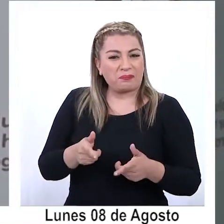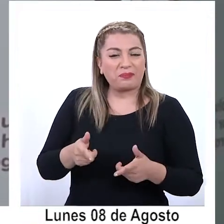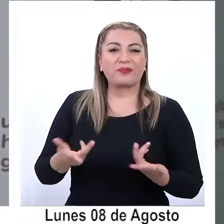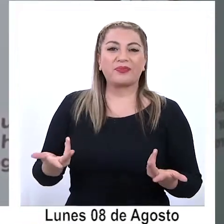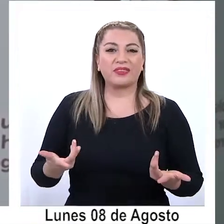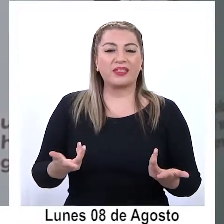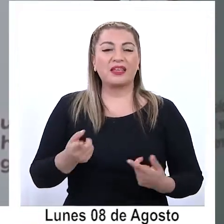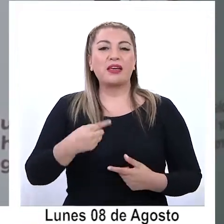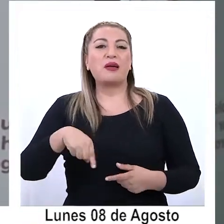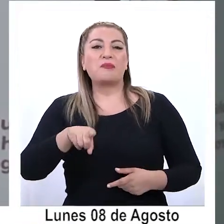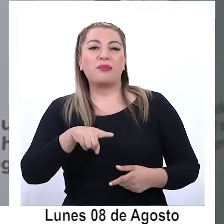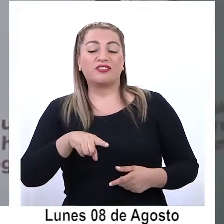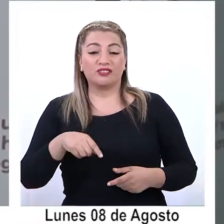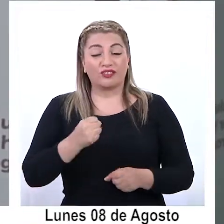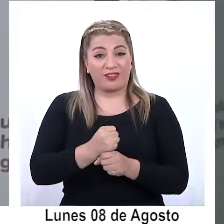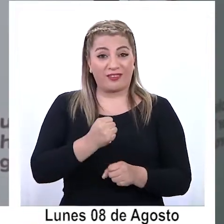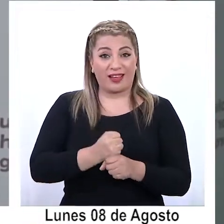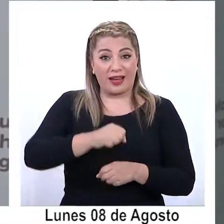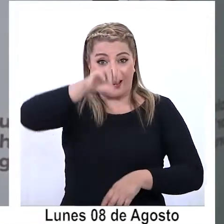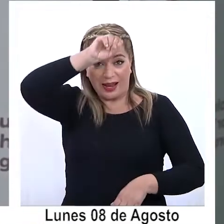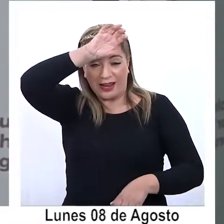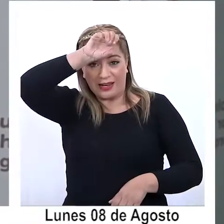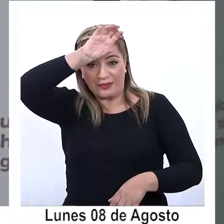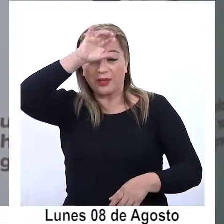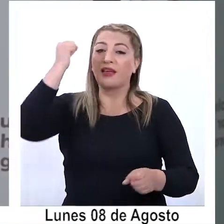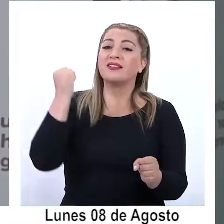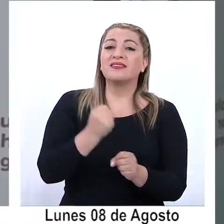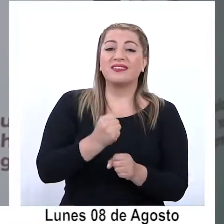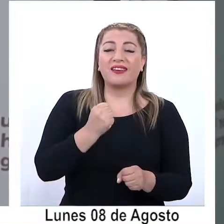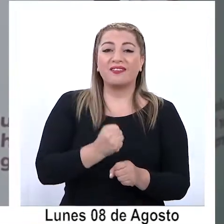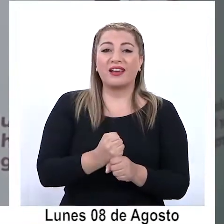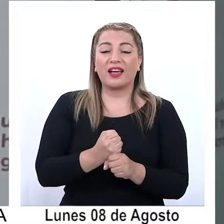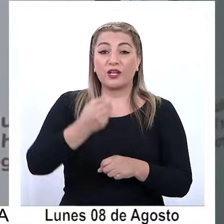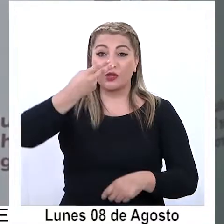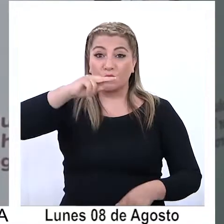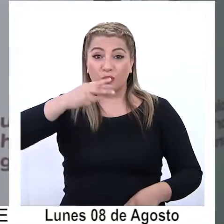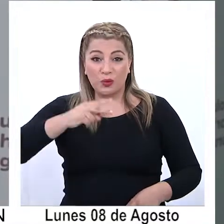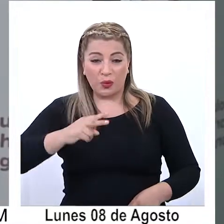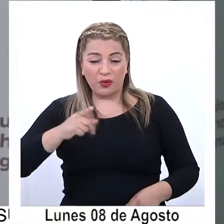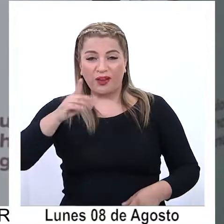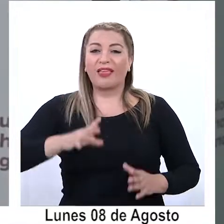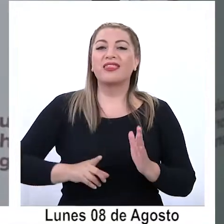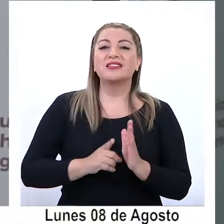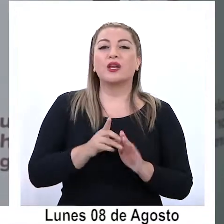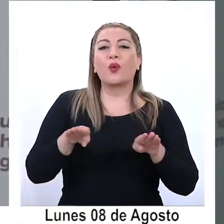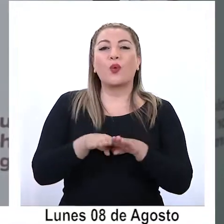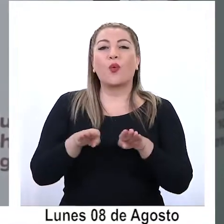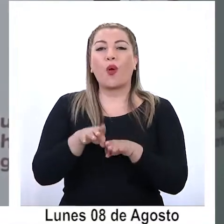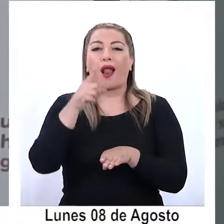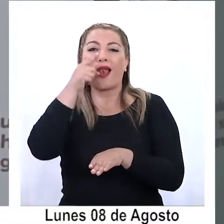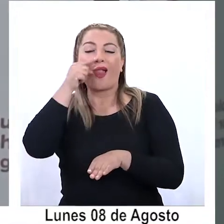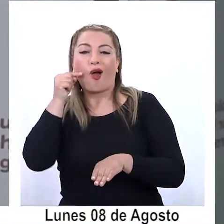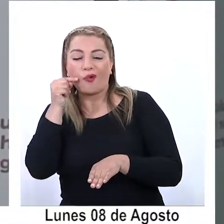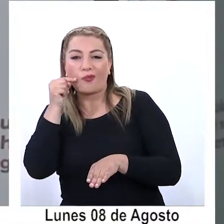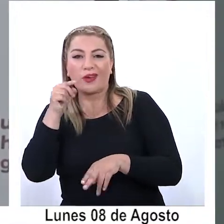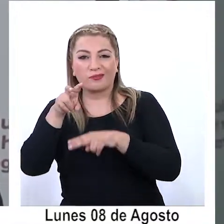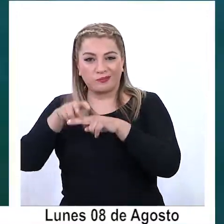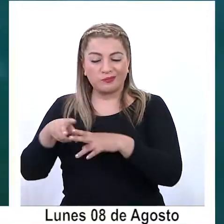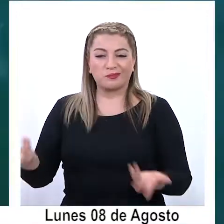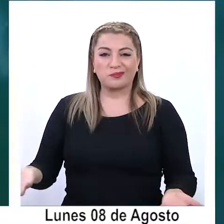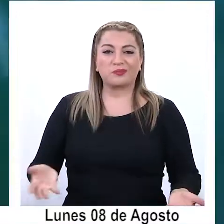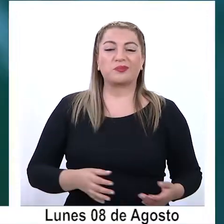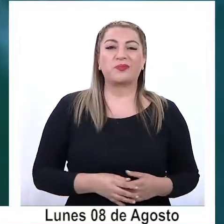para poder operar un equipo minero, para poder trabajar en una faena minera y así desarrollarse a la par con los operadores varones que